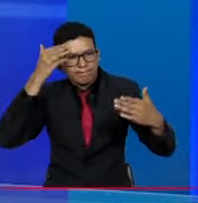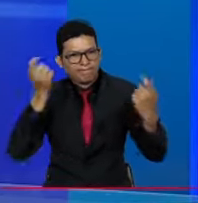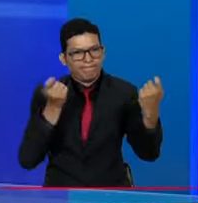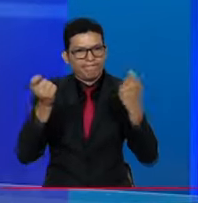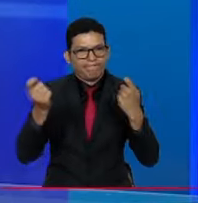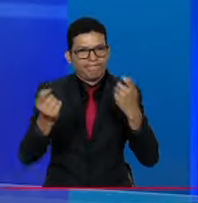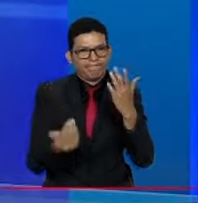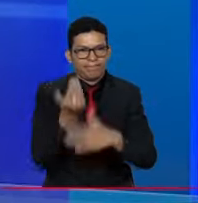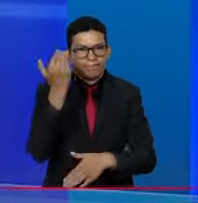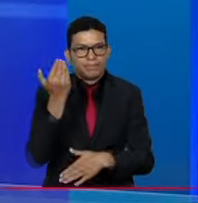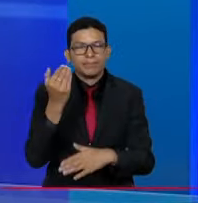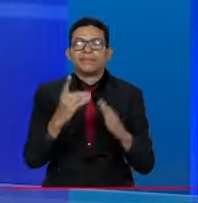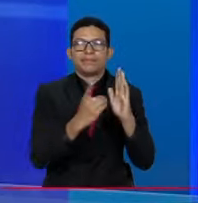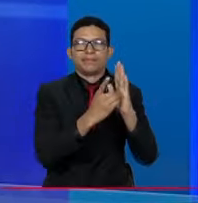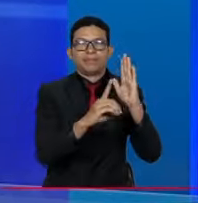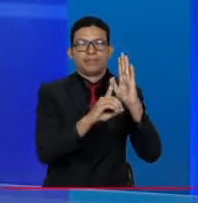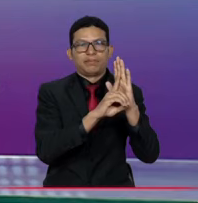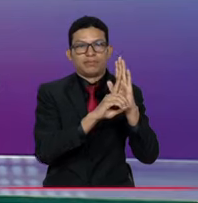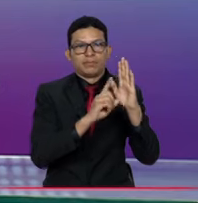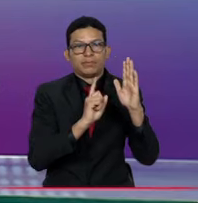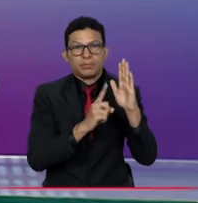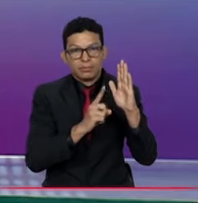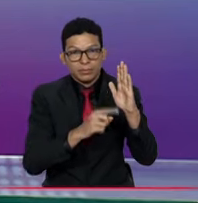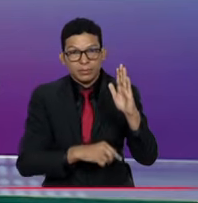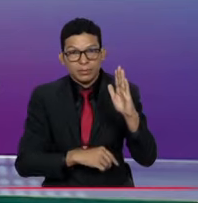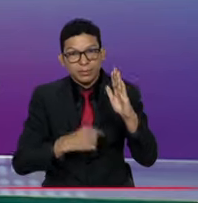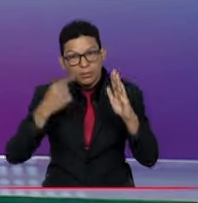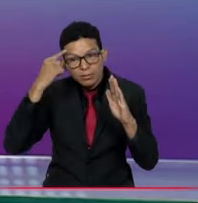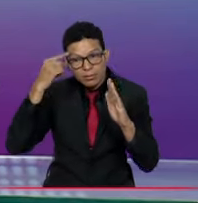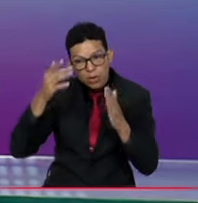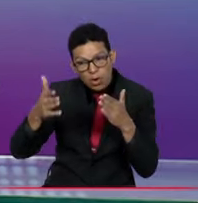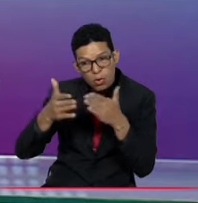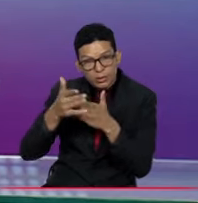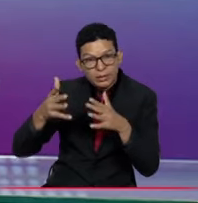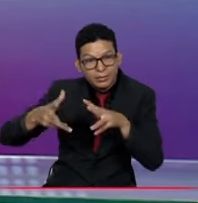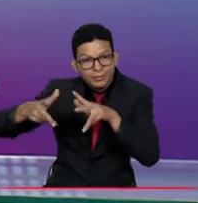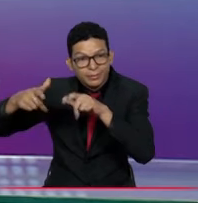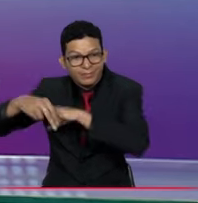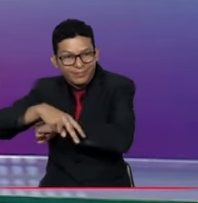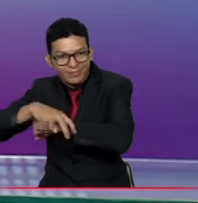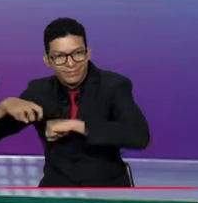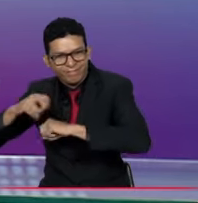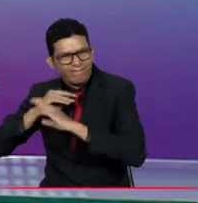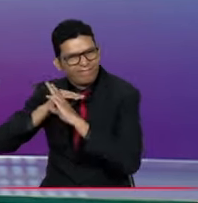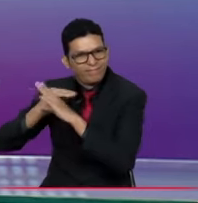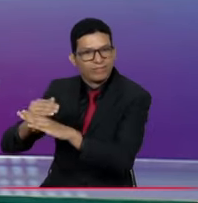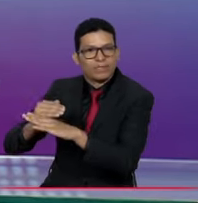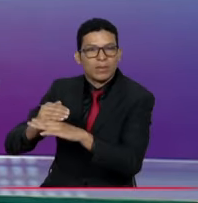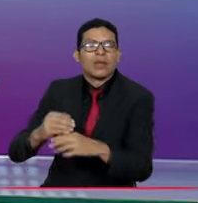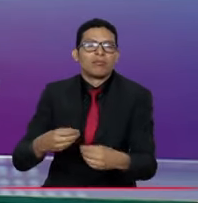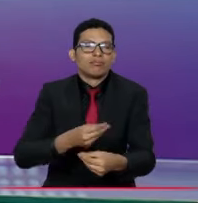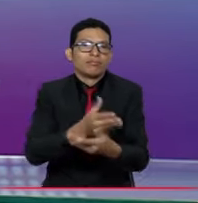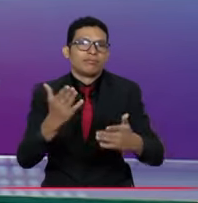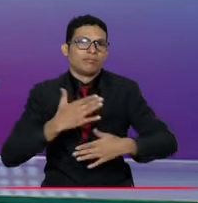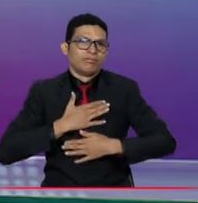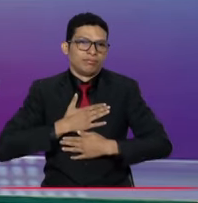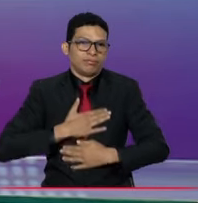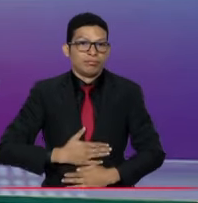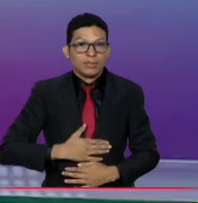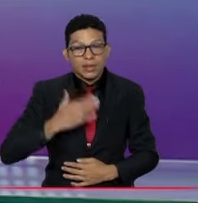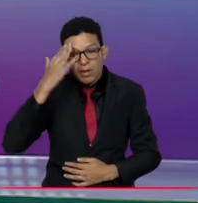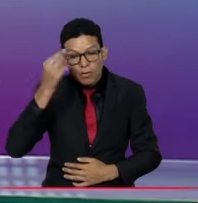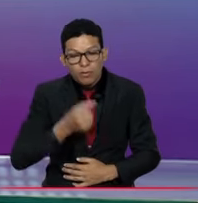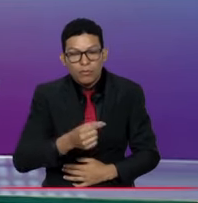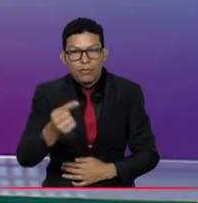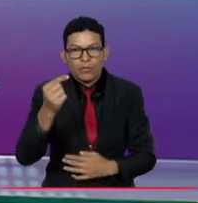medidas. Se trata de un decreto con el que no solo le hacen frente al hurto, sino que se busca garantizar la tranquilidad de cara a la celebración